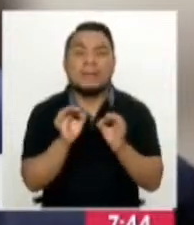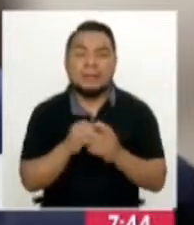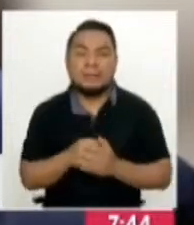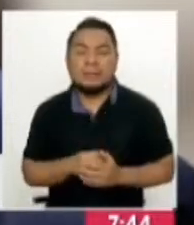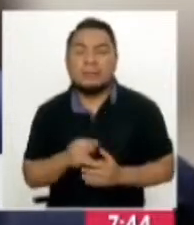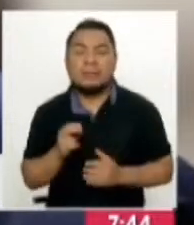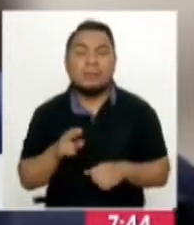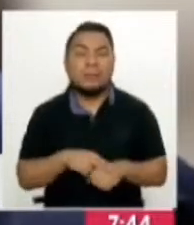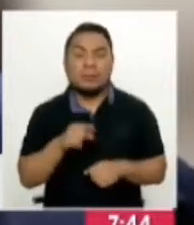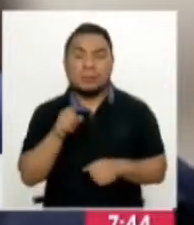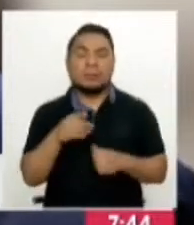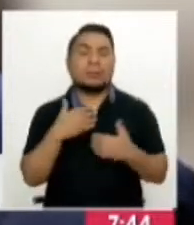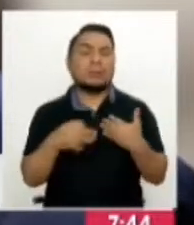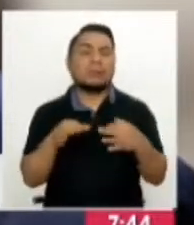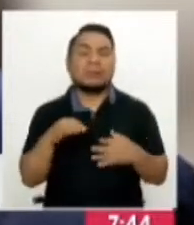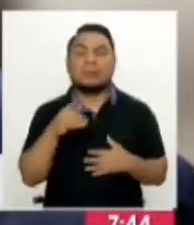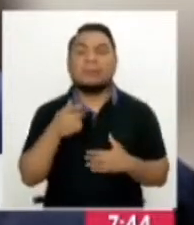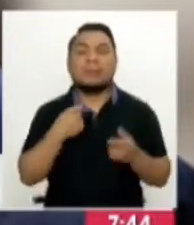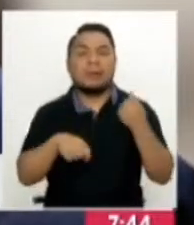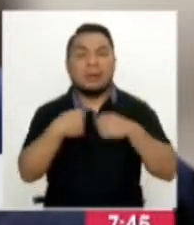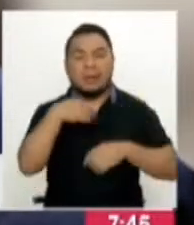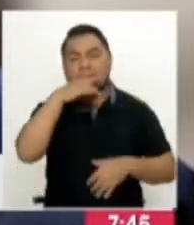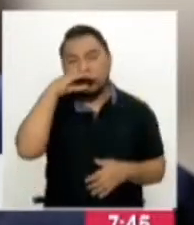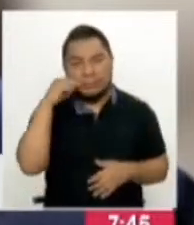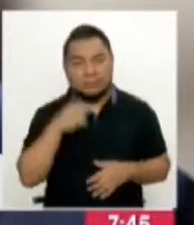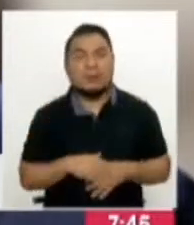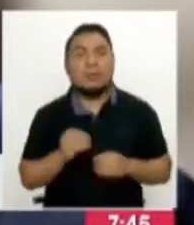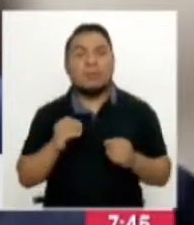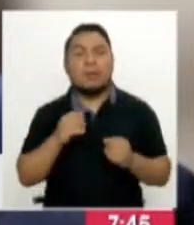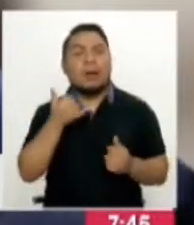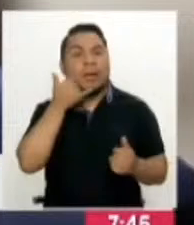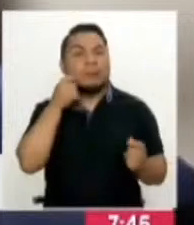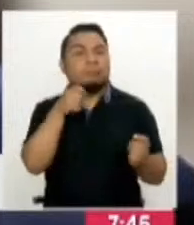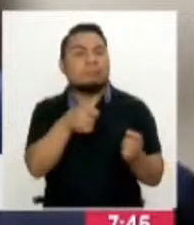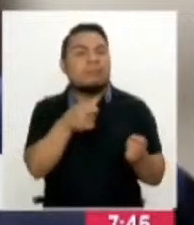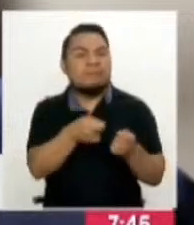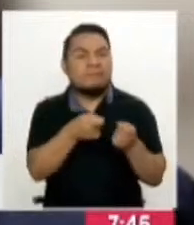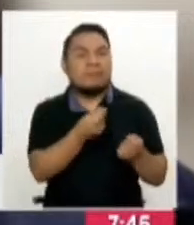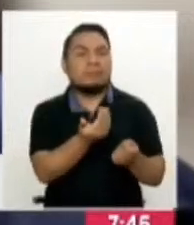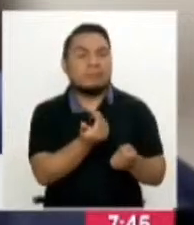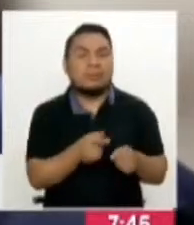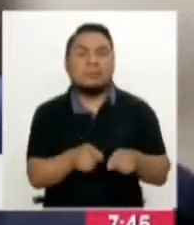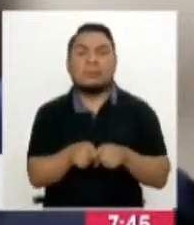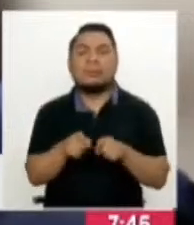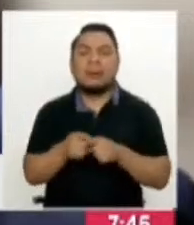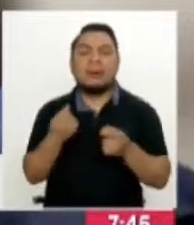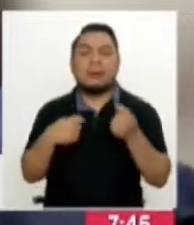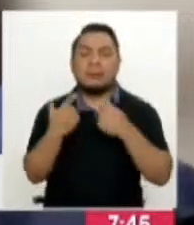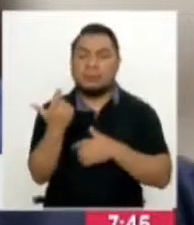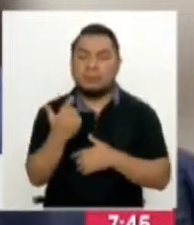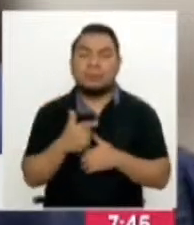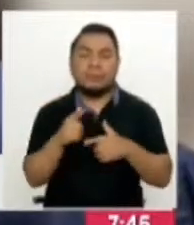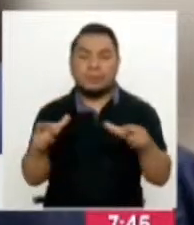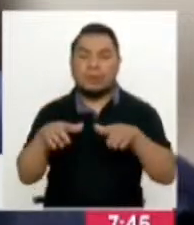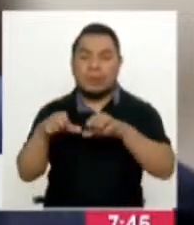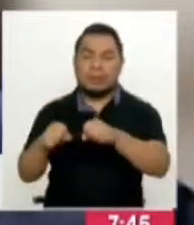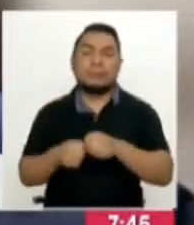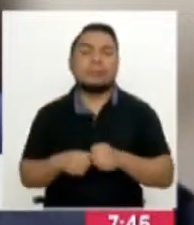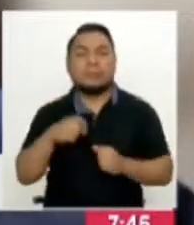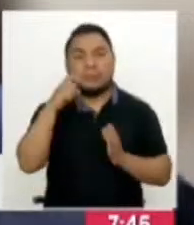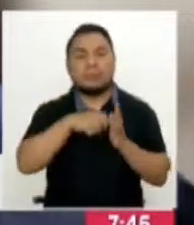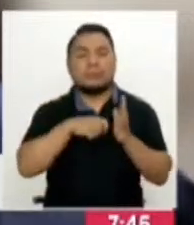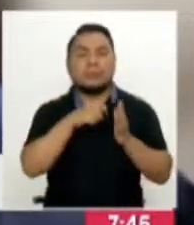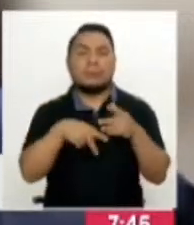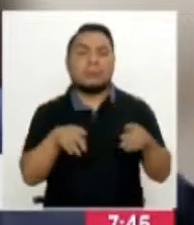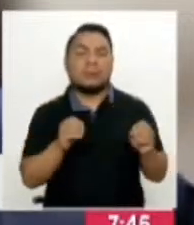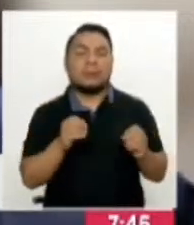que normalmente se dedican a temas de narcotráfico, extorsiones, ¿no?, tráfico de armas, tráfico de personas, minería ilegal,